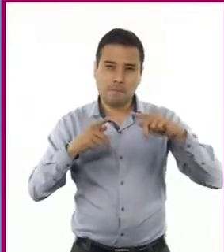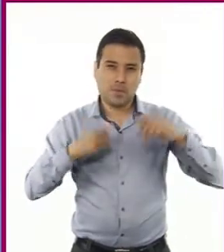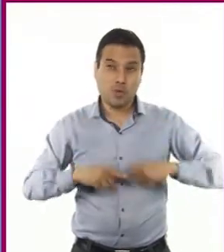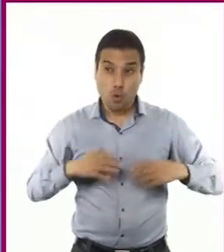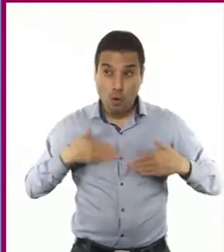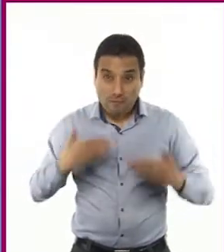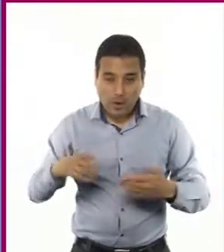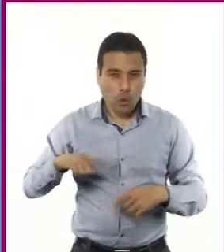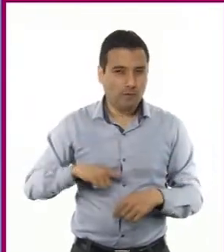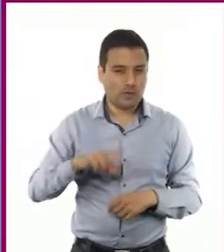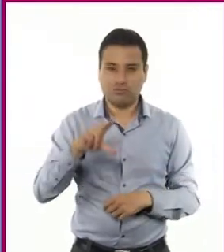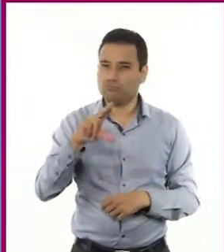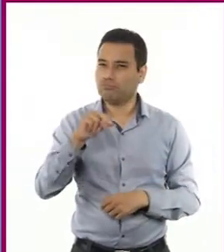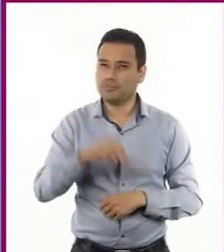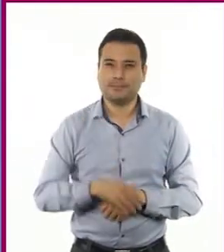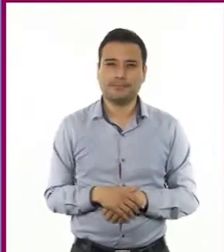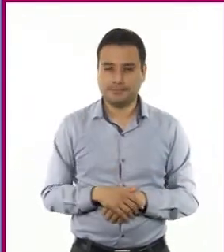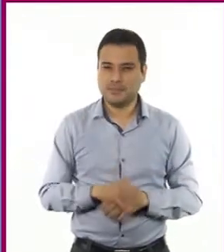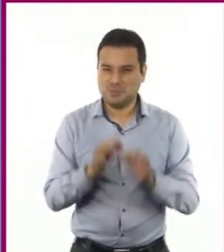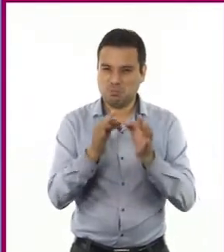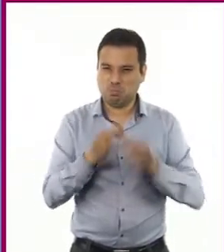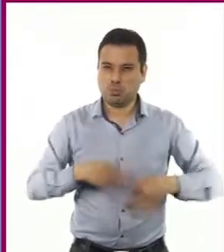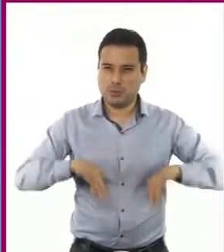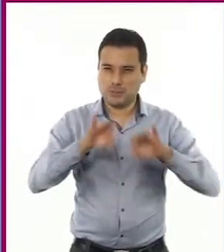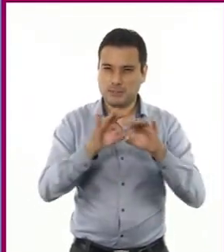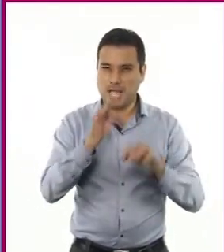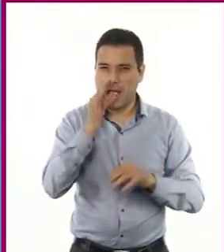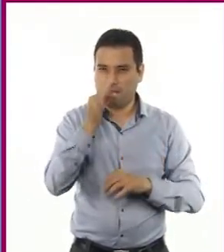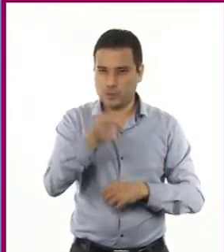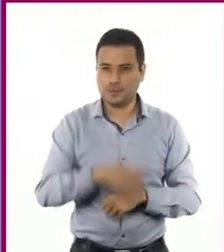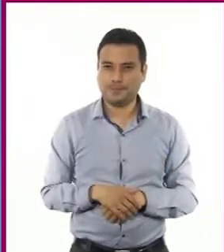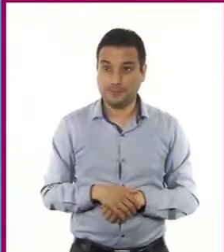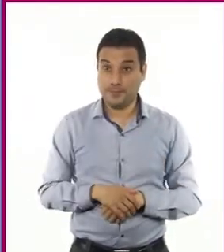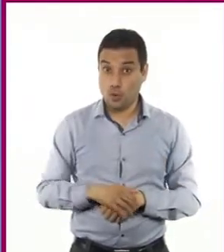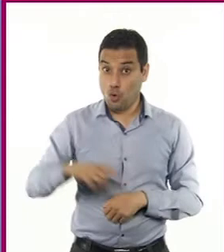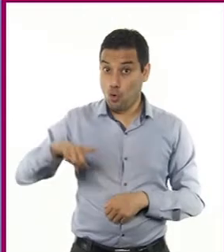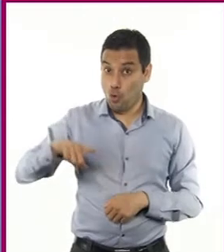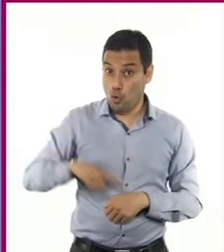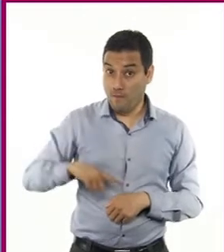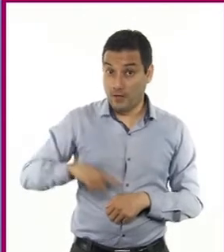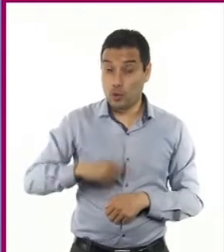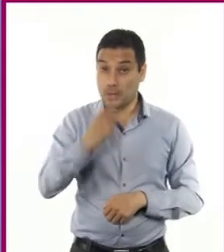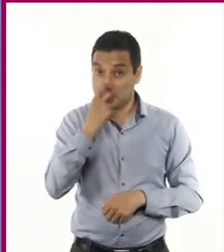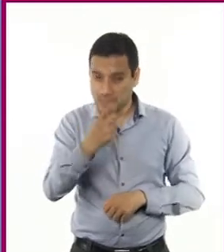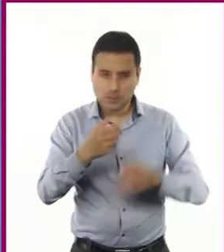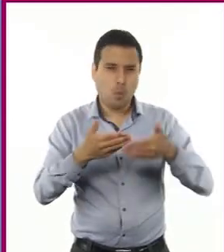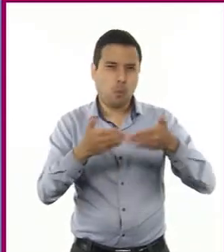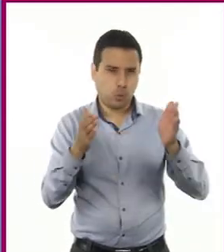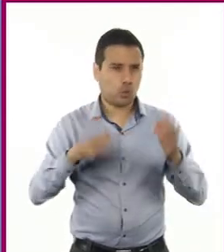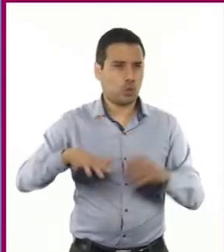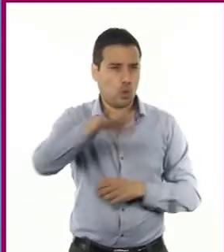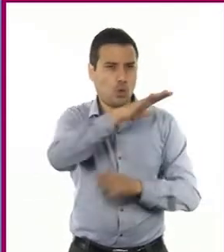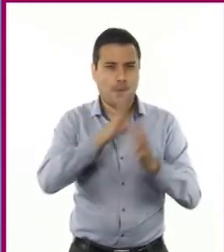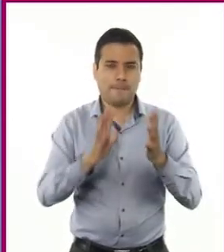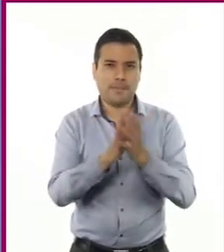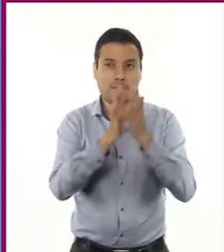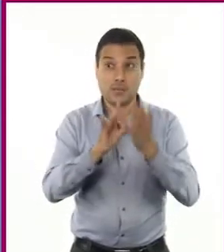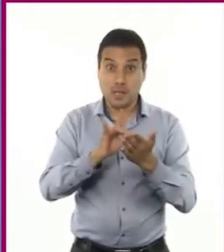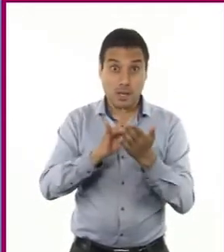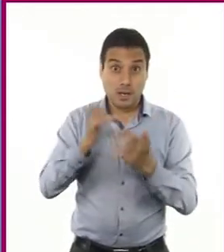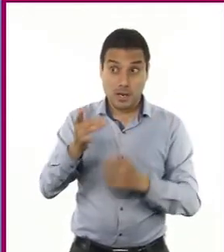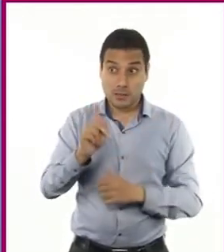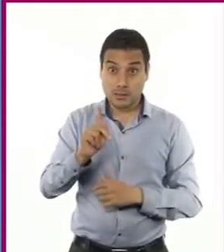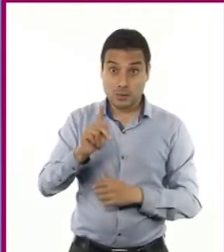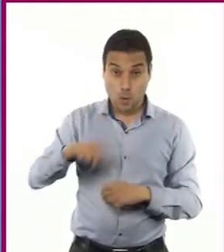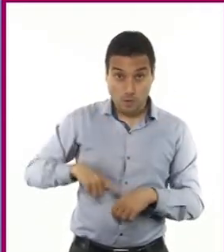No obstante, es importante destacar que esta apertura no solo fue fruto de las decisiones del régimen, sino que también